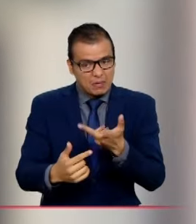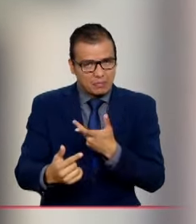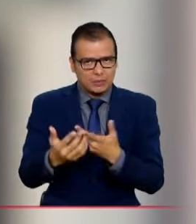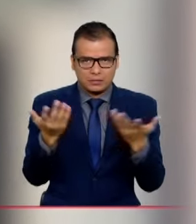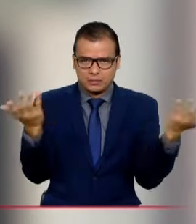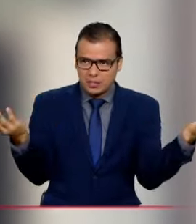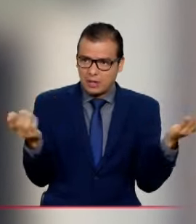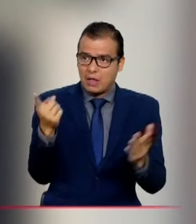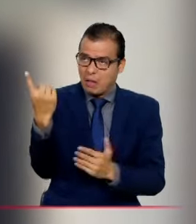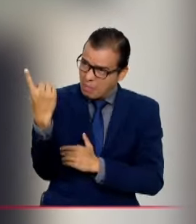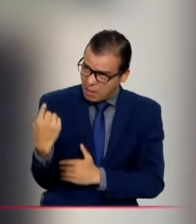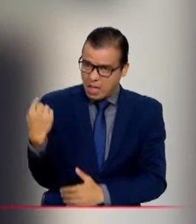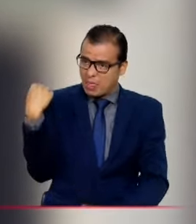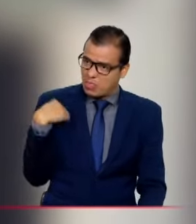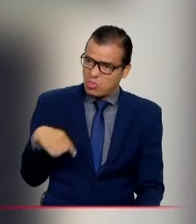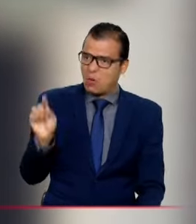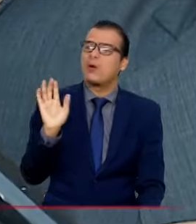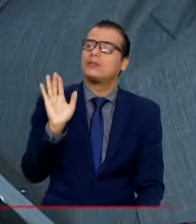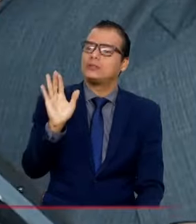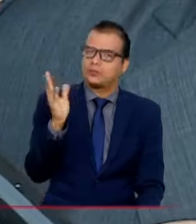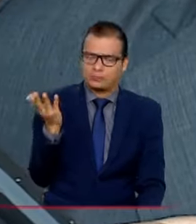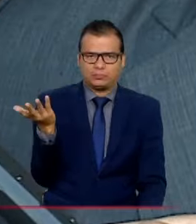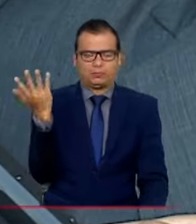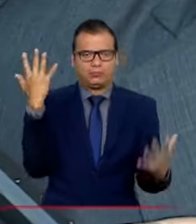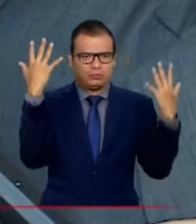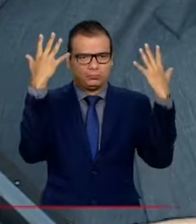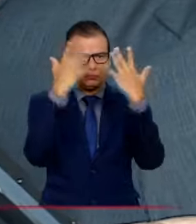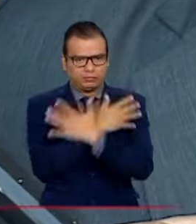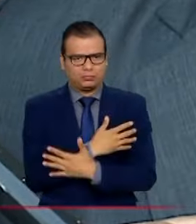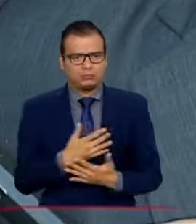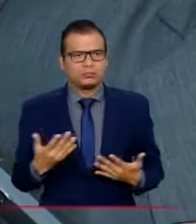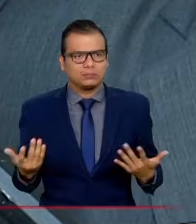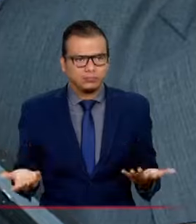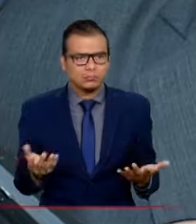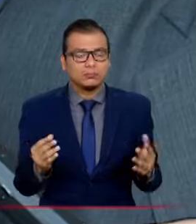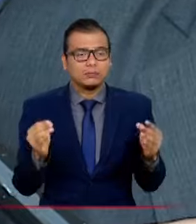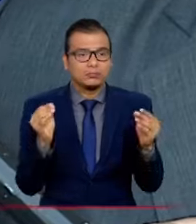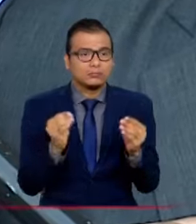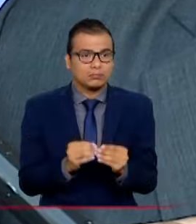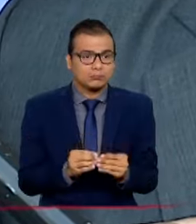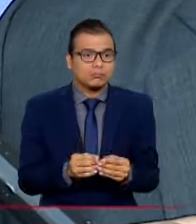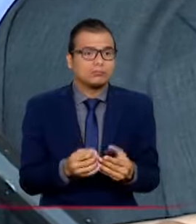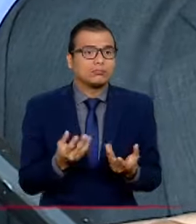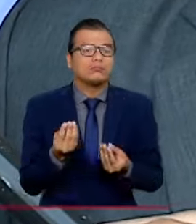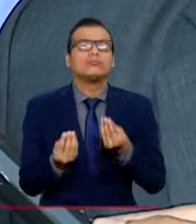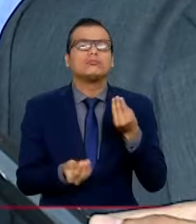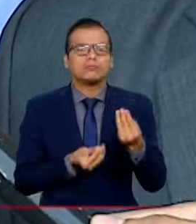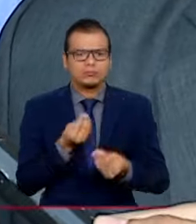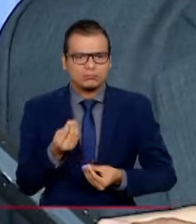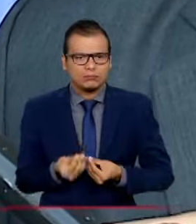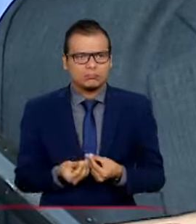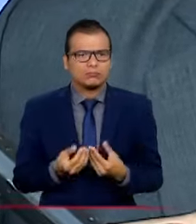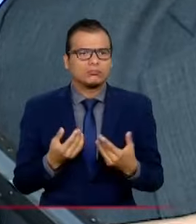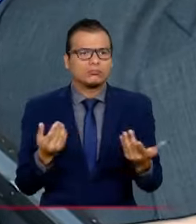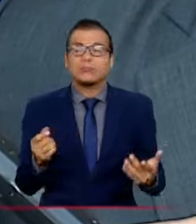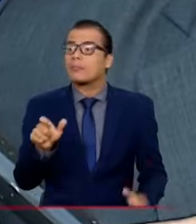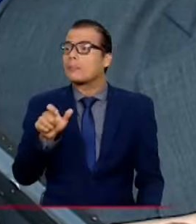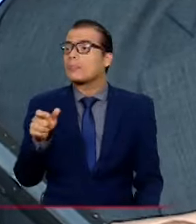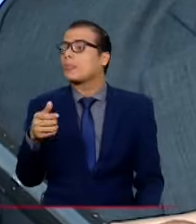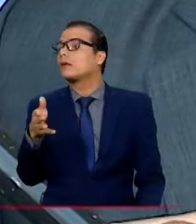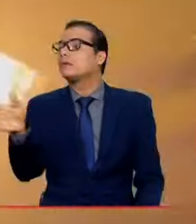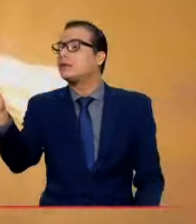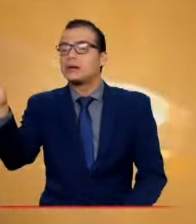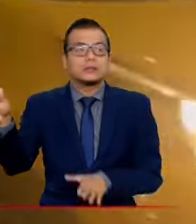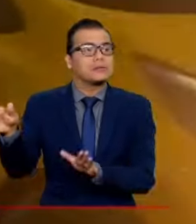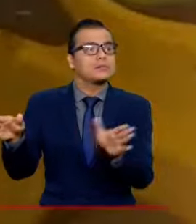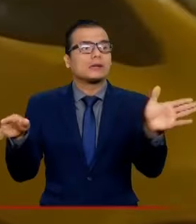no acaten las órdenes de acercarse a un puesto de control y además recorriendo a vías de hecho, como es efectivamente desviando el tráfico